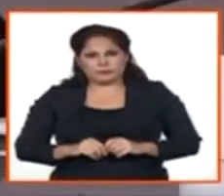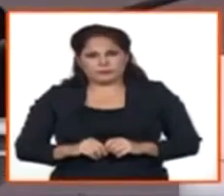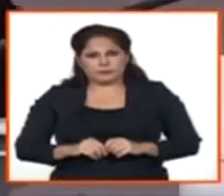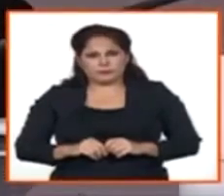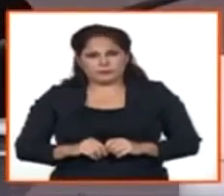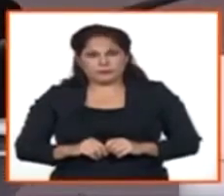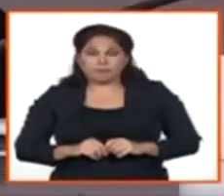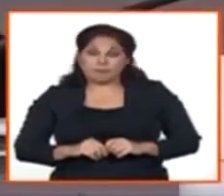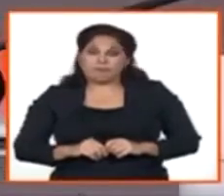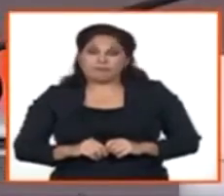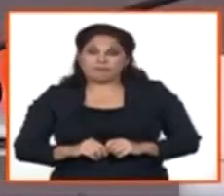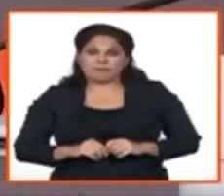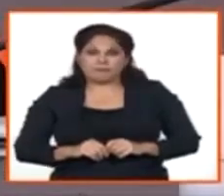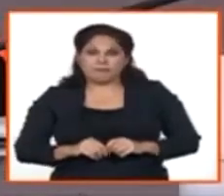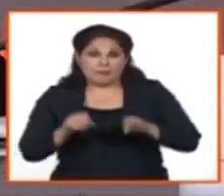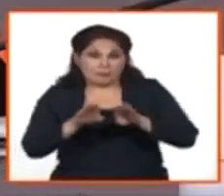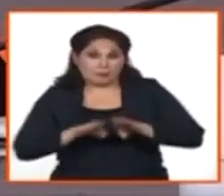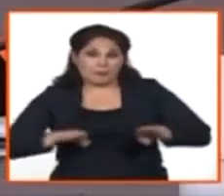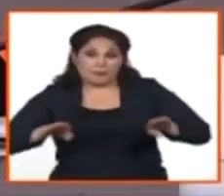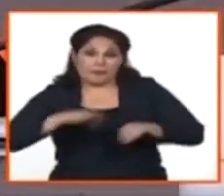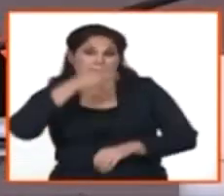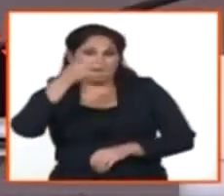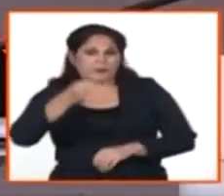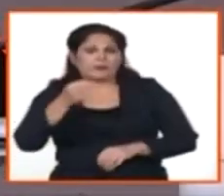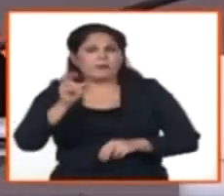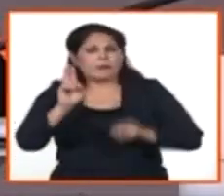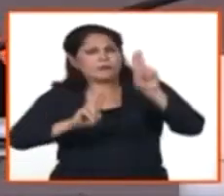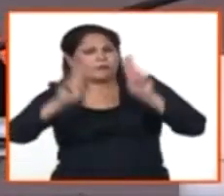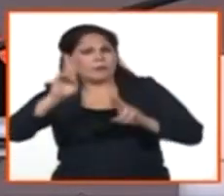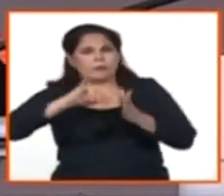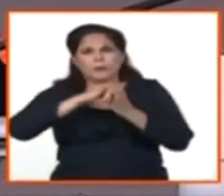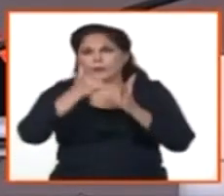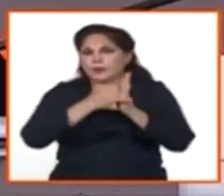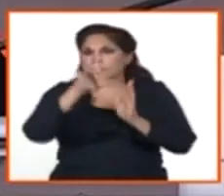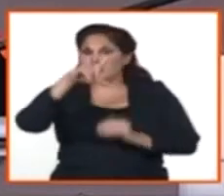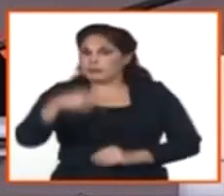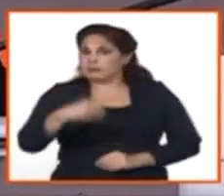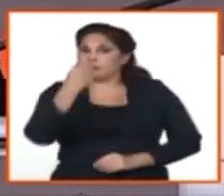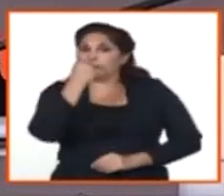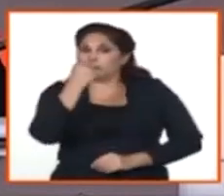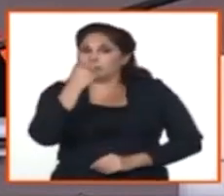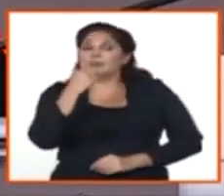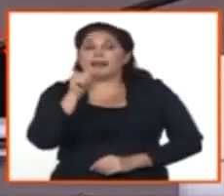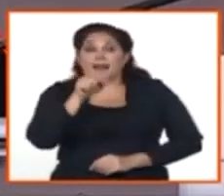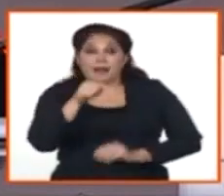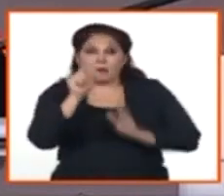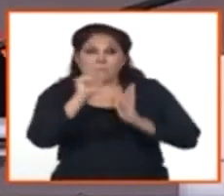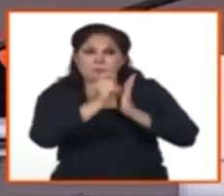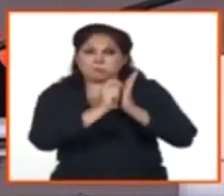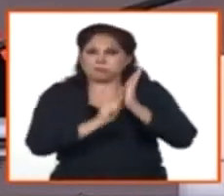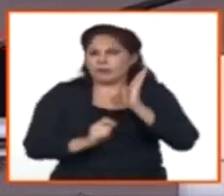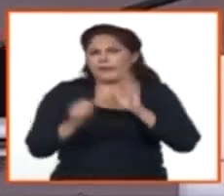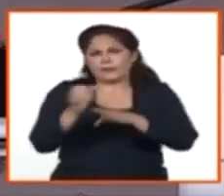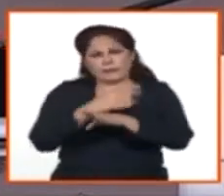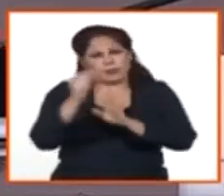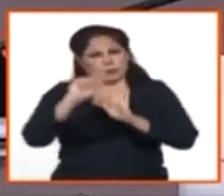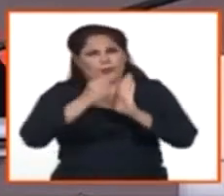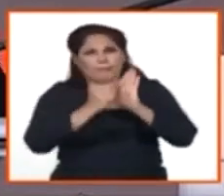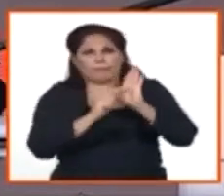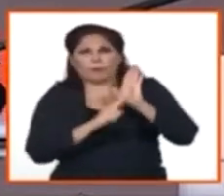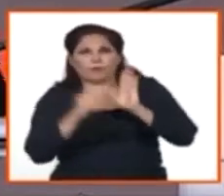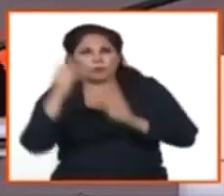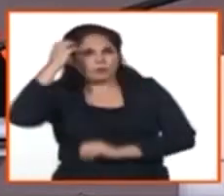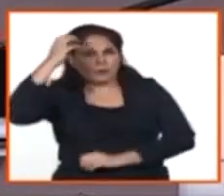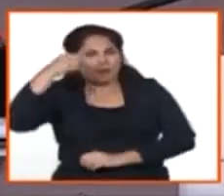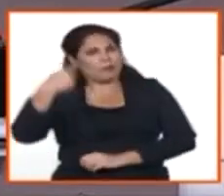Como decíamos, para llegar al consenso de este proyecto de ley han influido muchos factores, organismos que tienen